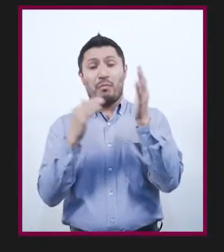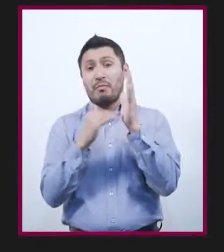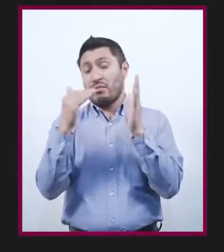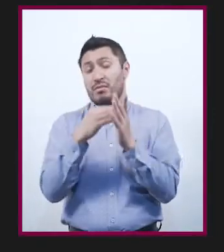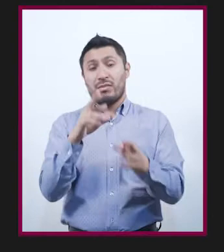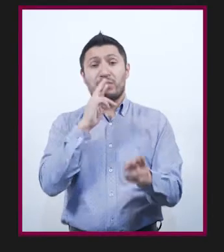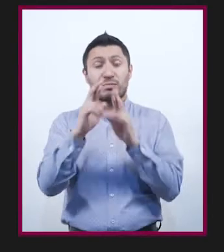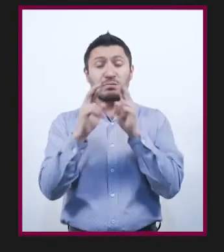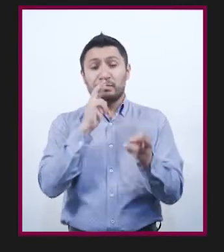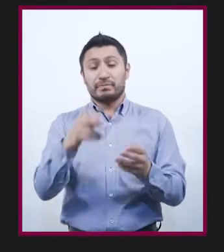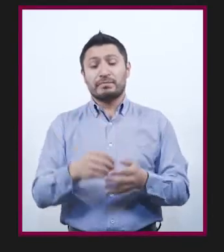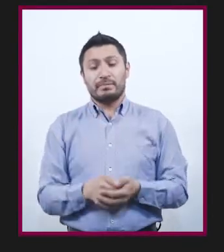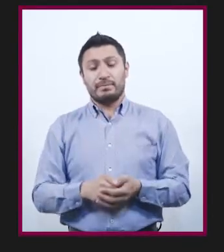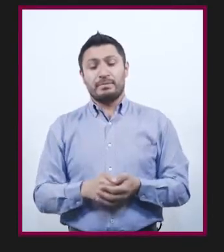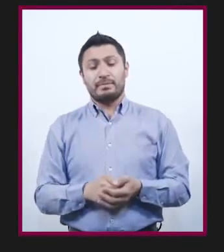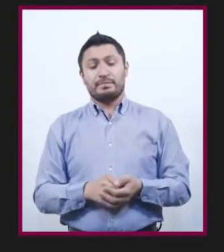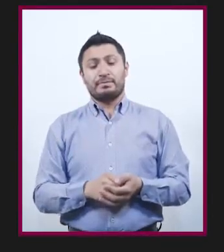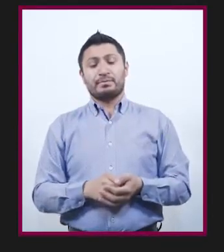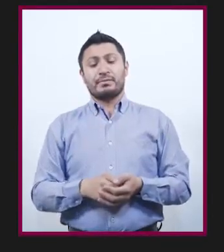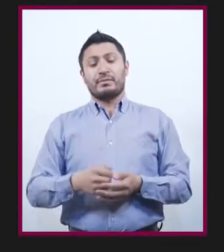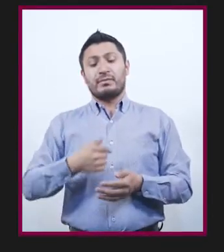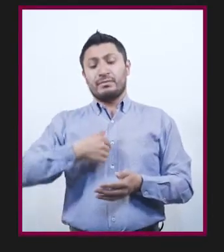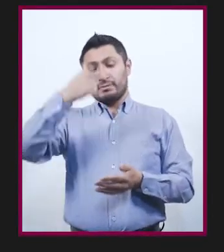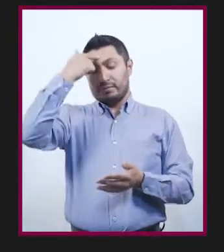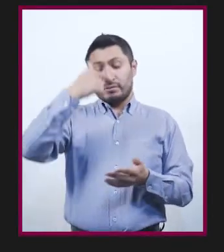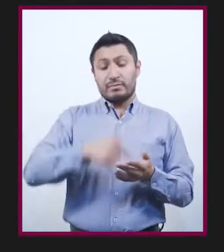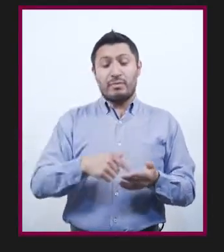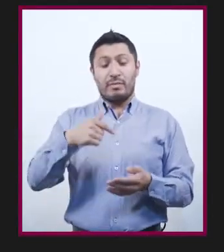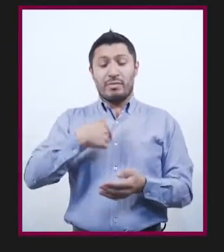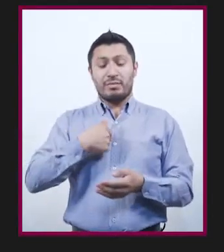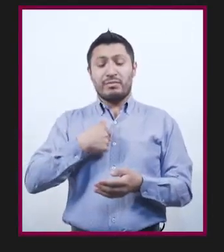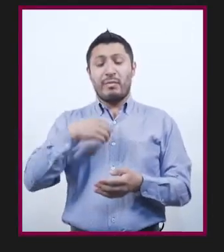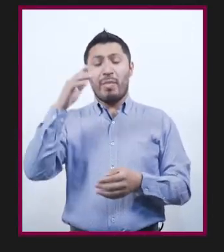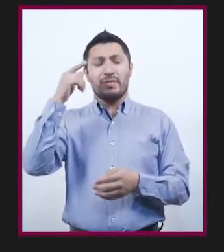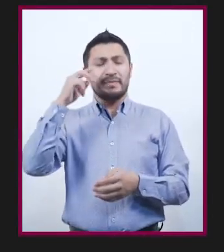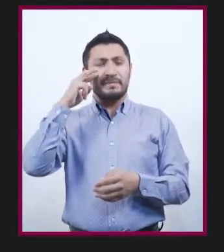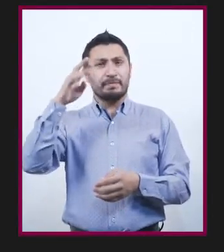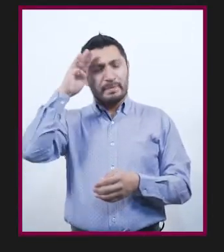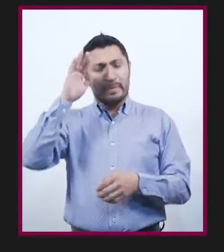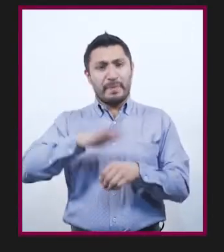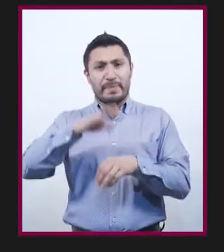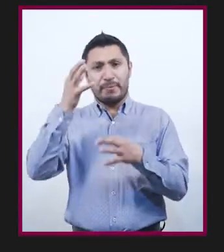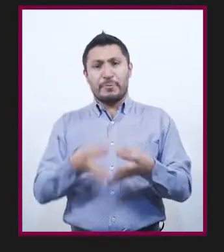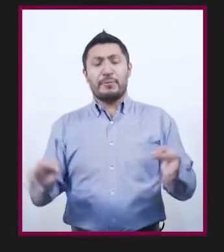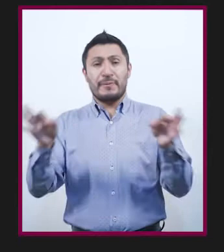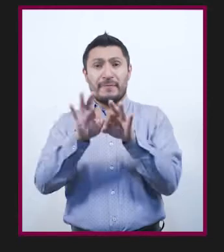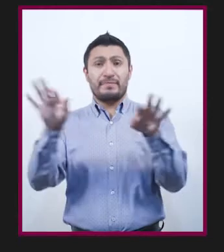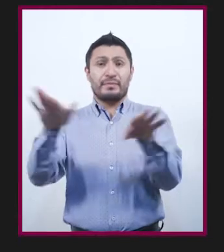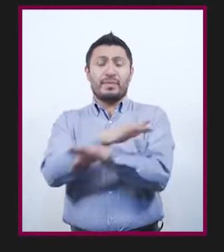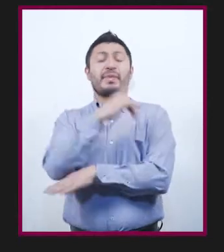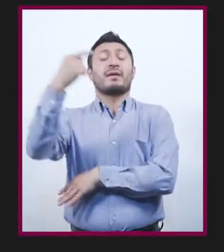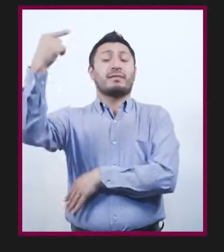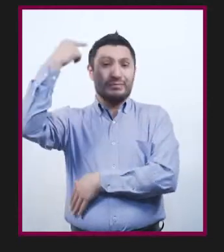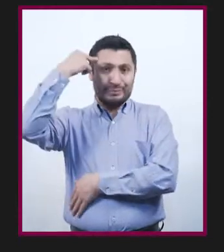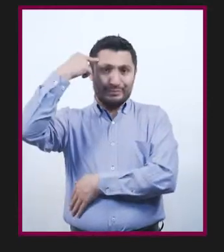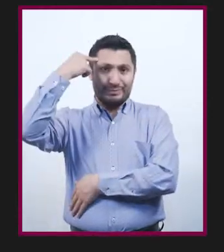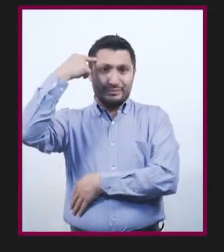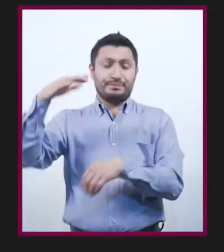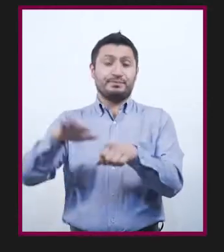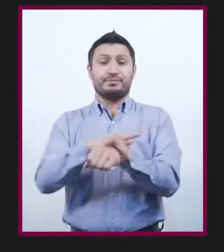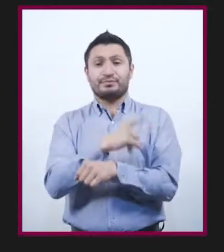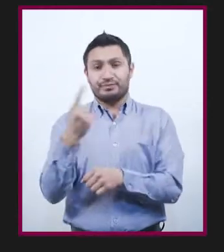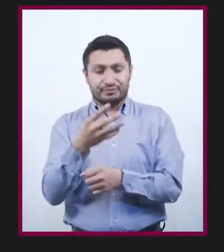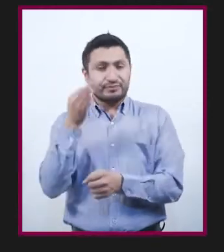ir a bibliotecas, leer enciclopedias y varios libros, a lo que ahora yo pongo en el computador lo que quiero